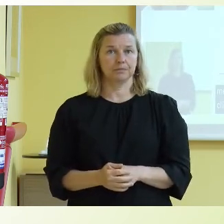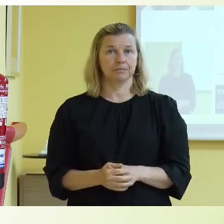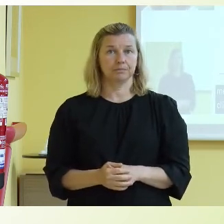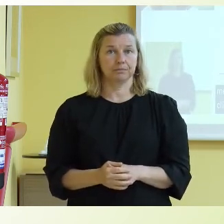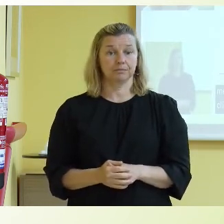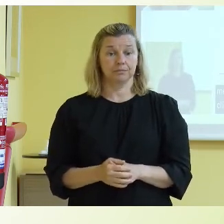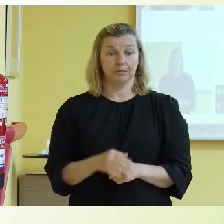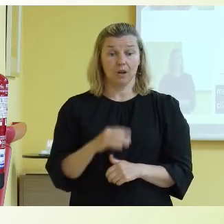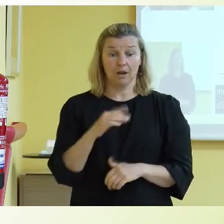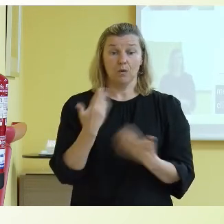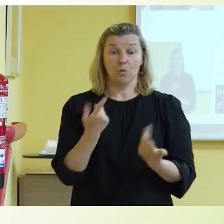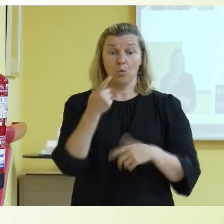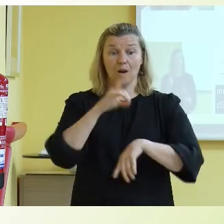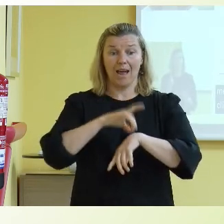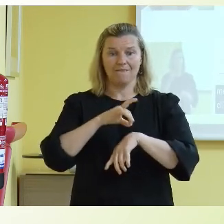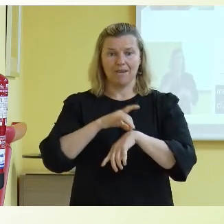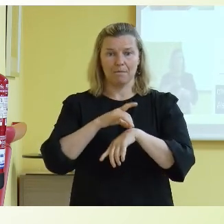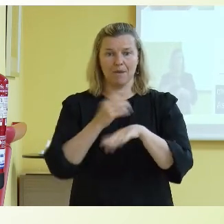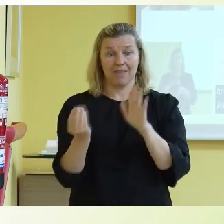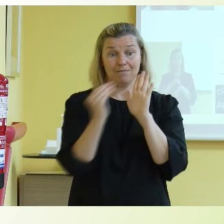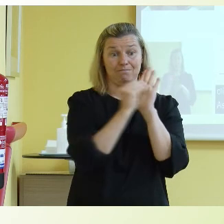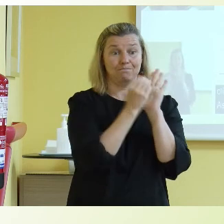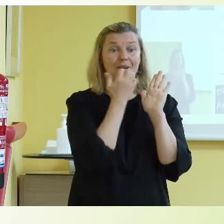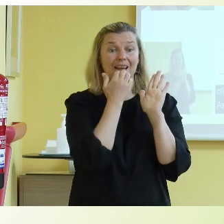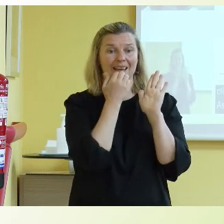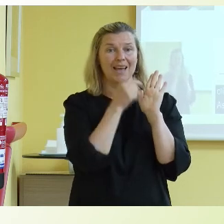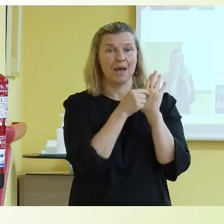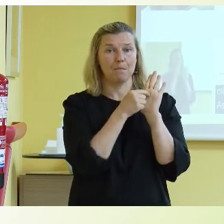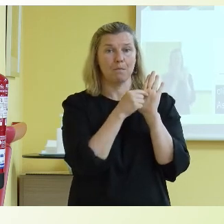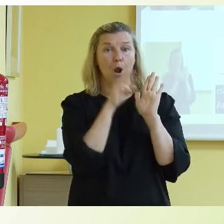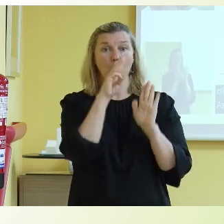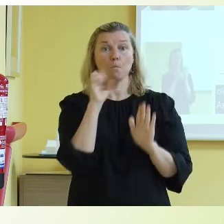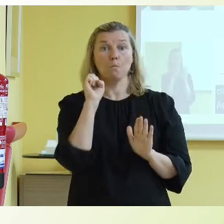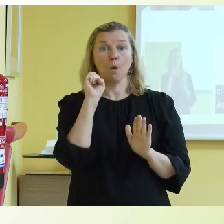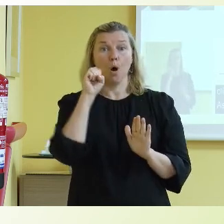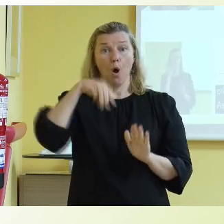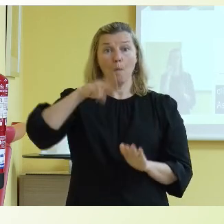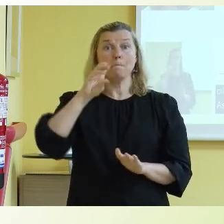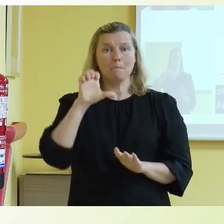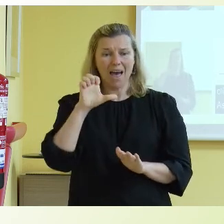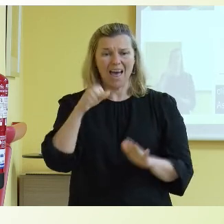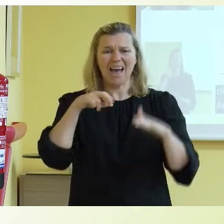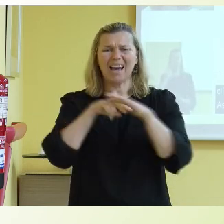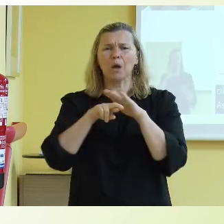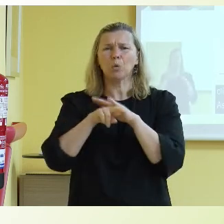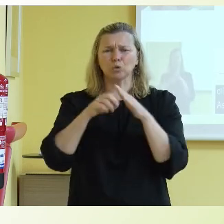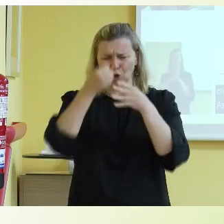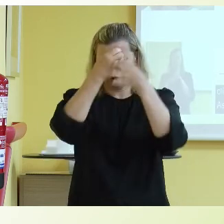Así, para una enfermedad dada, como en este ejemplo de la enfermedad de Pompe, se muestran los distintos recursos.